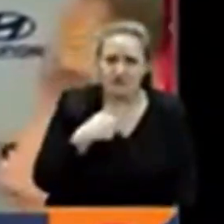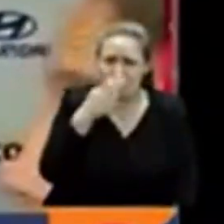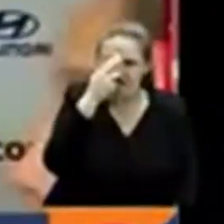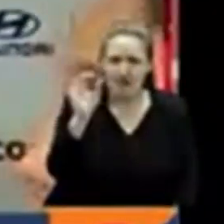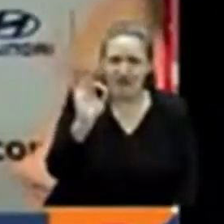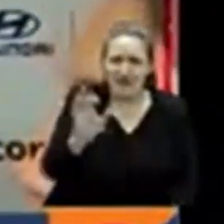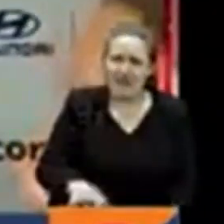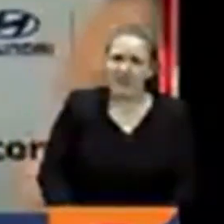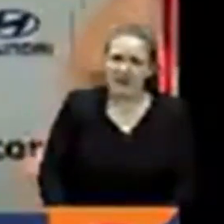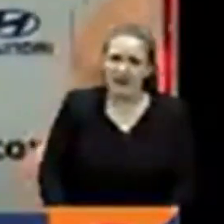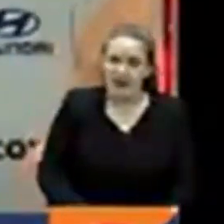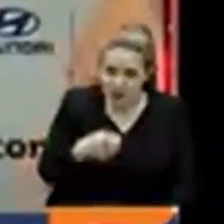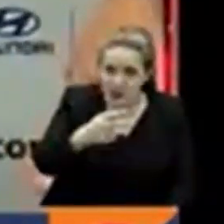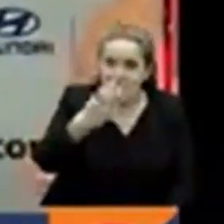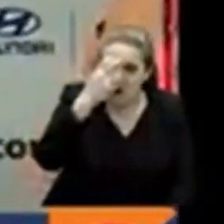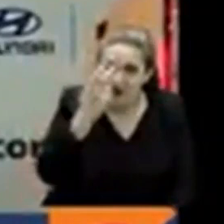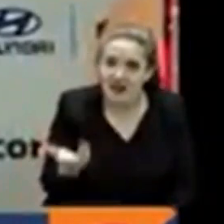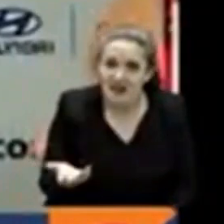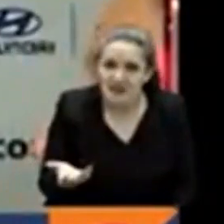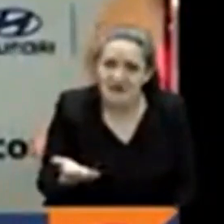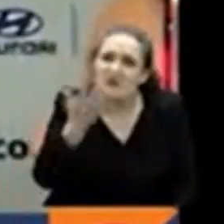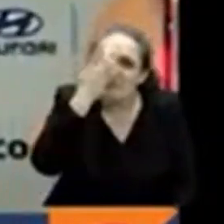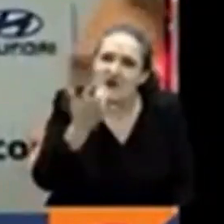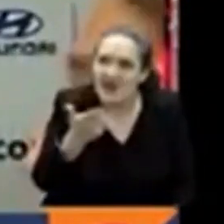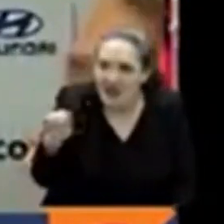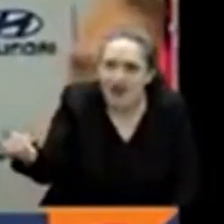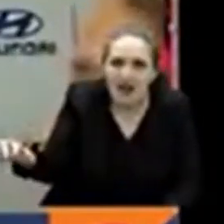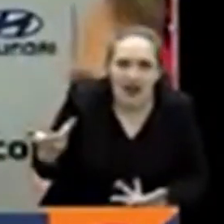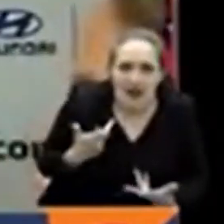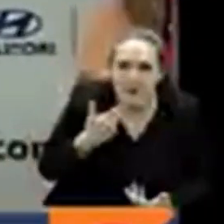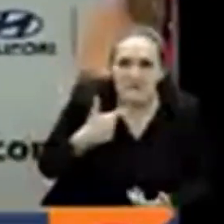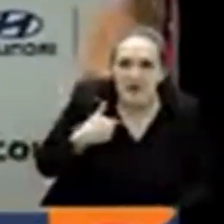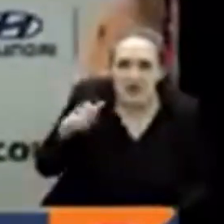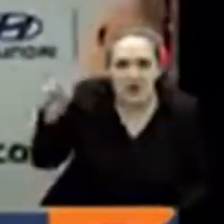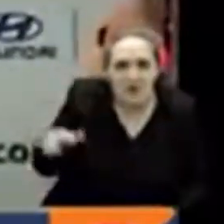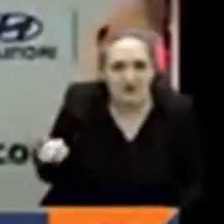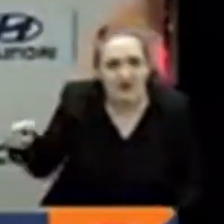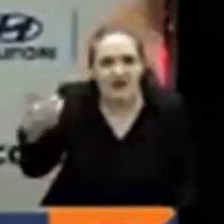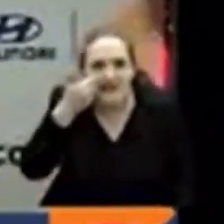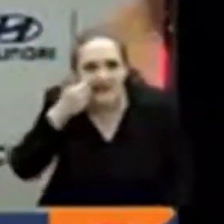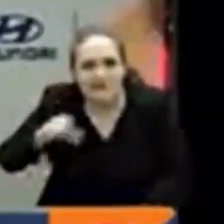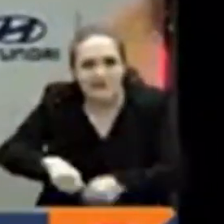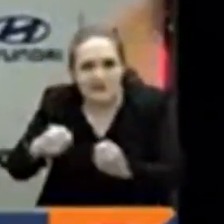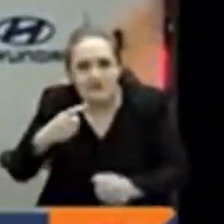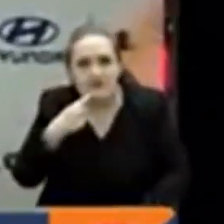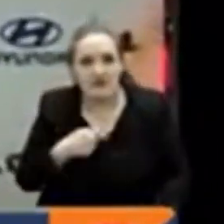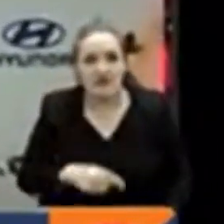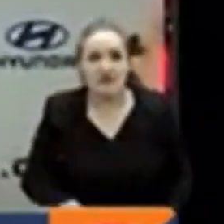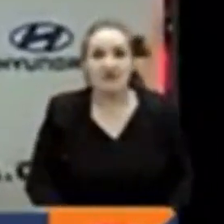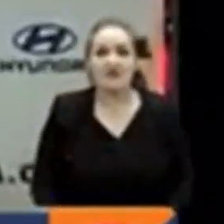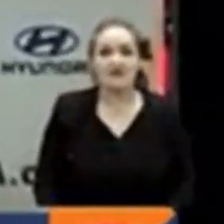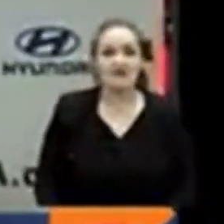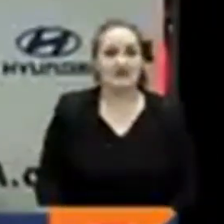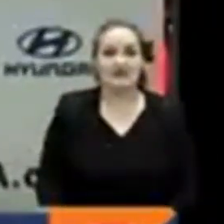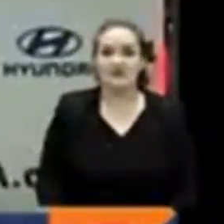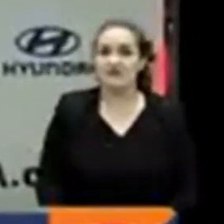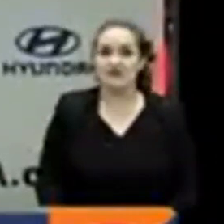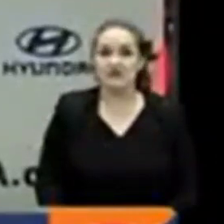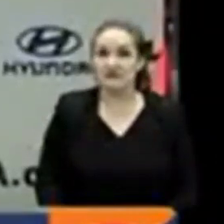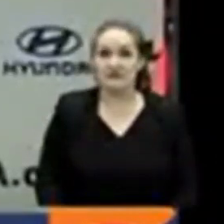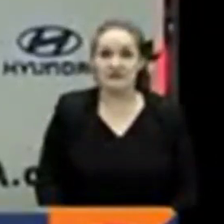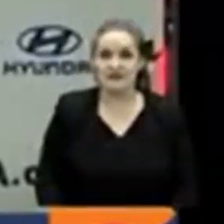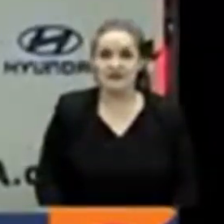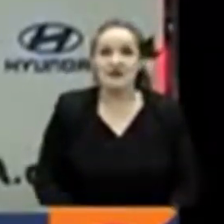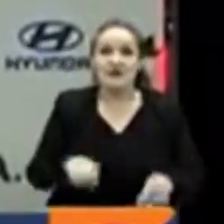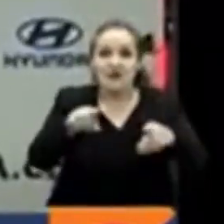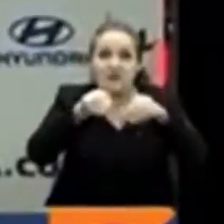No, digo, esta información que surja sobre el físico de Rodrigo Paul. es que no sé si jugamos para Argentina o para Holanda.